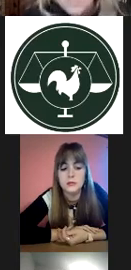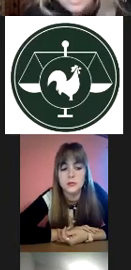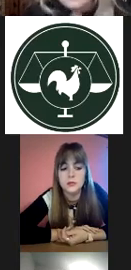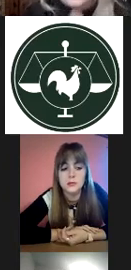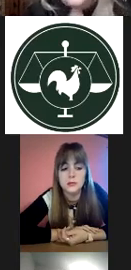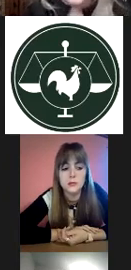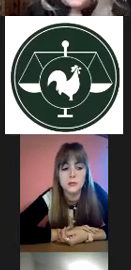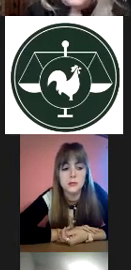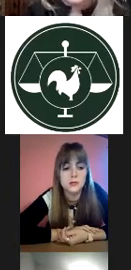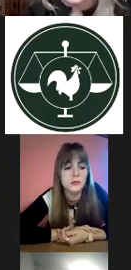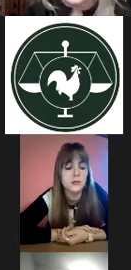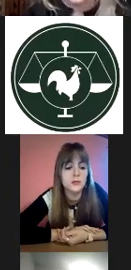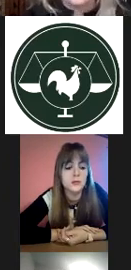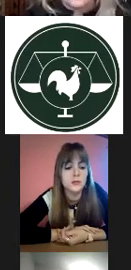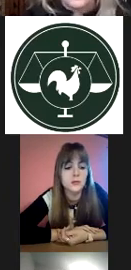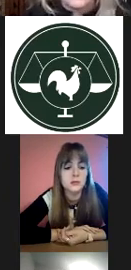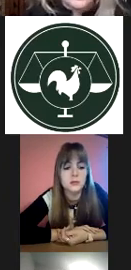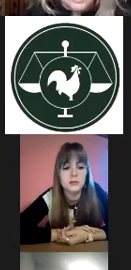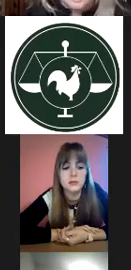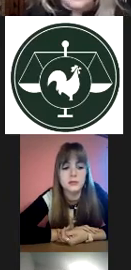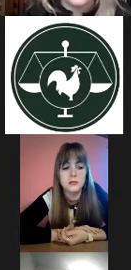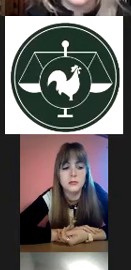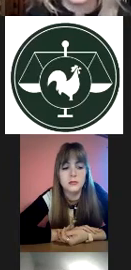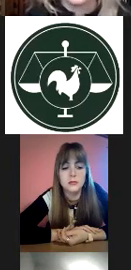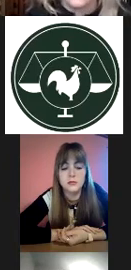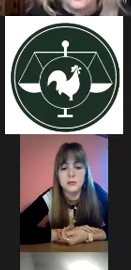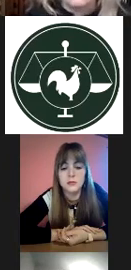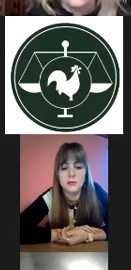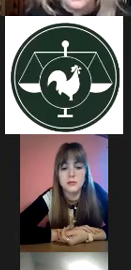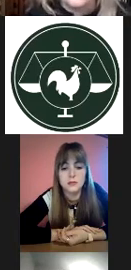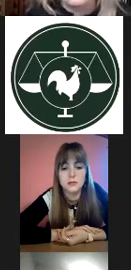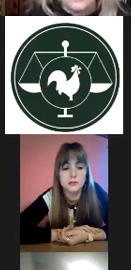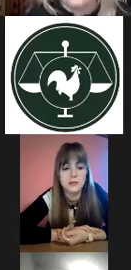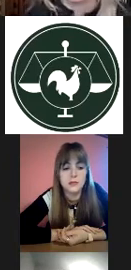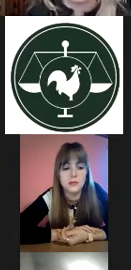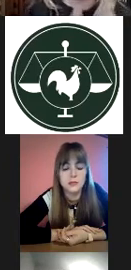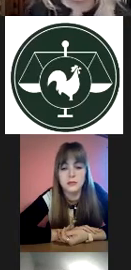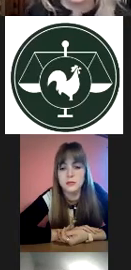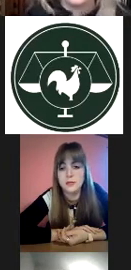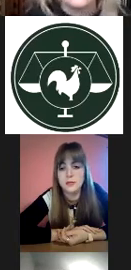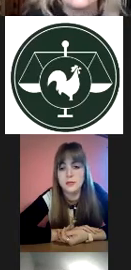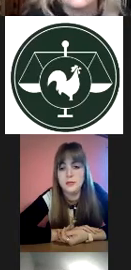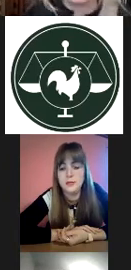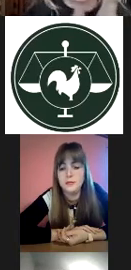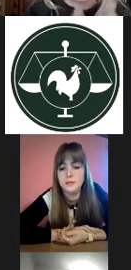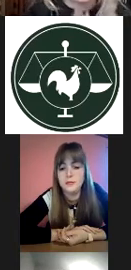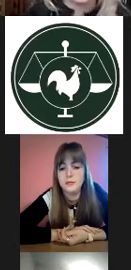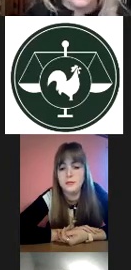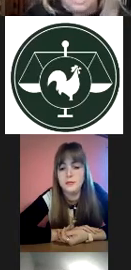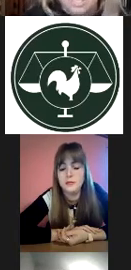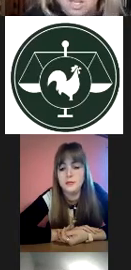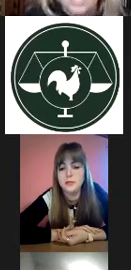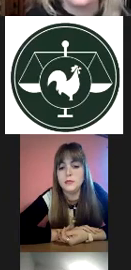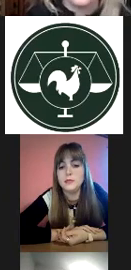Por suerte, la semana pasada, el Consejo Deliberante de La Plata sancionó por unanimidad, o sea, los tres bloques